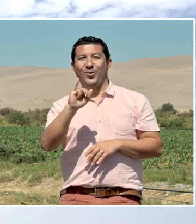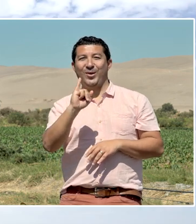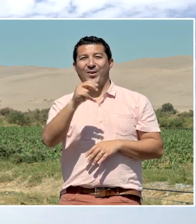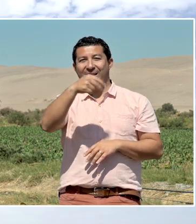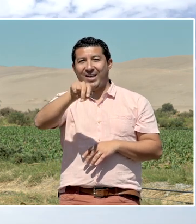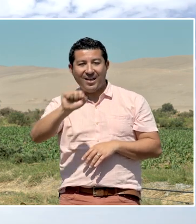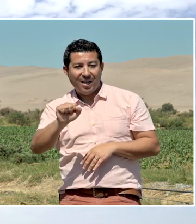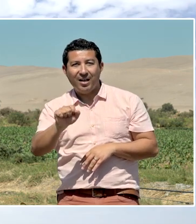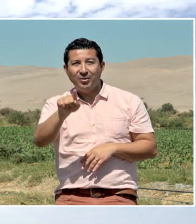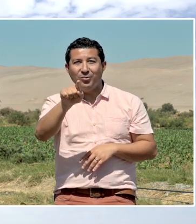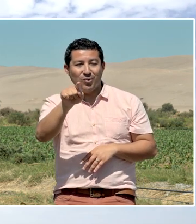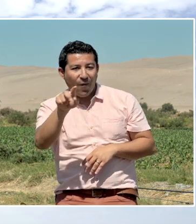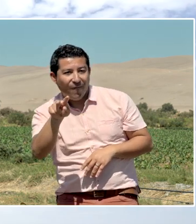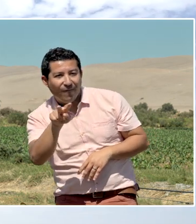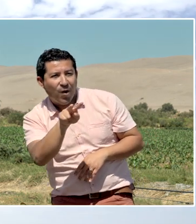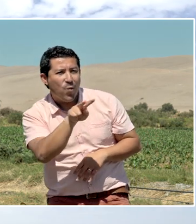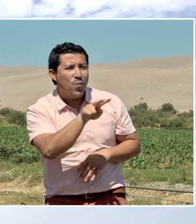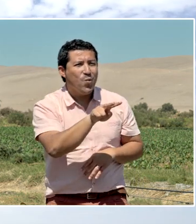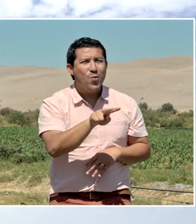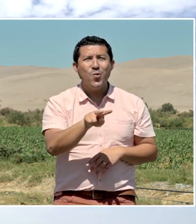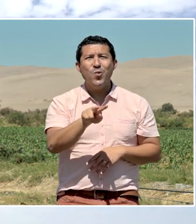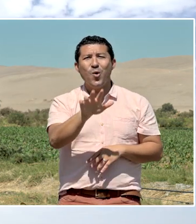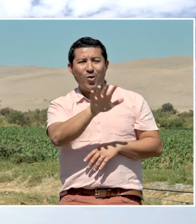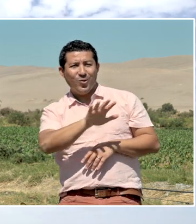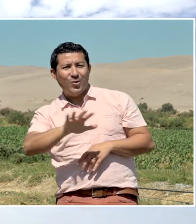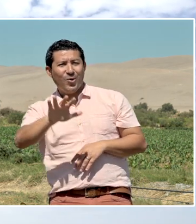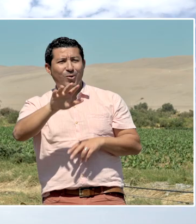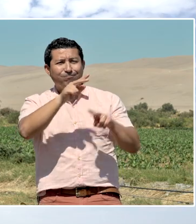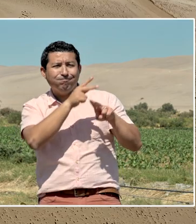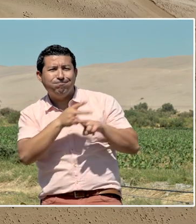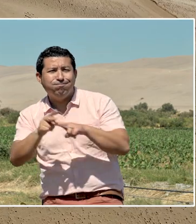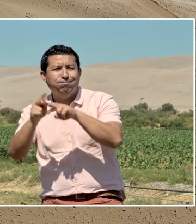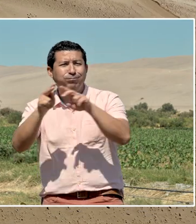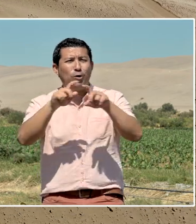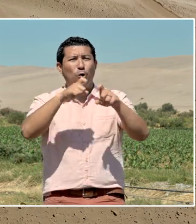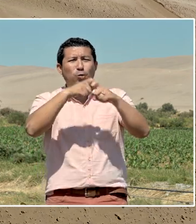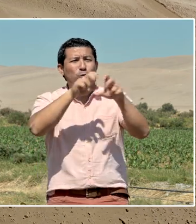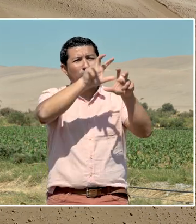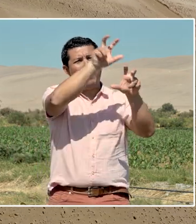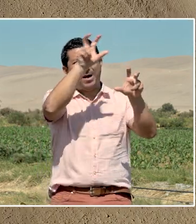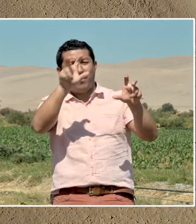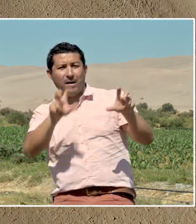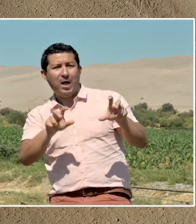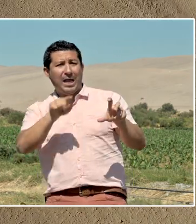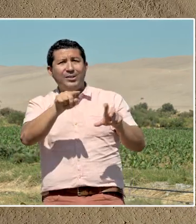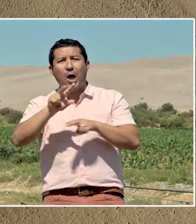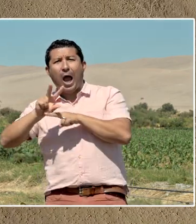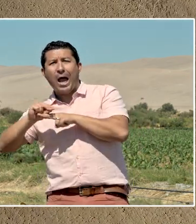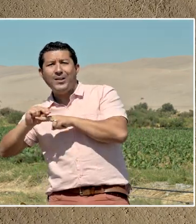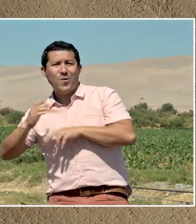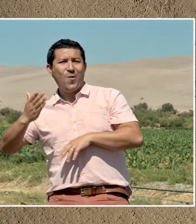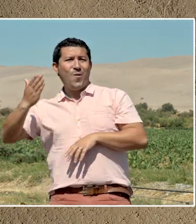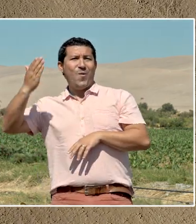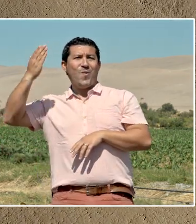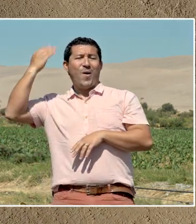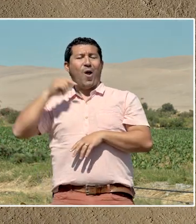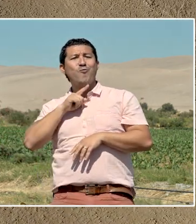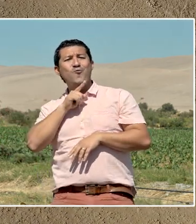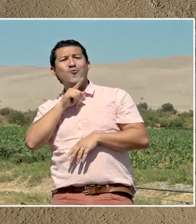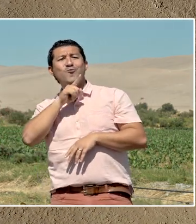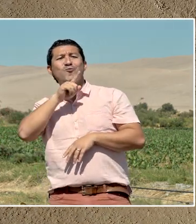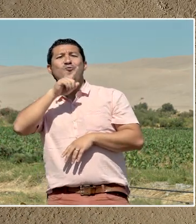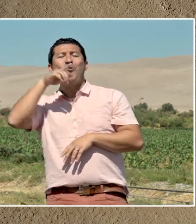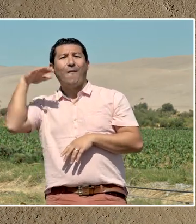purina allí podrás apreciar estas verdaderas obras de arte que sin duda son unas de las